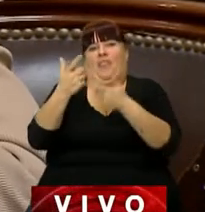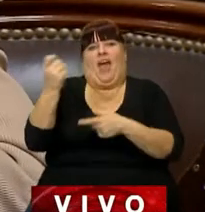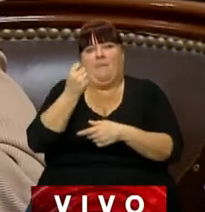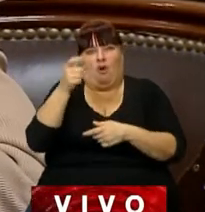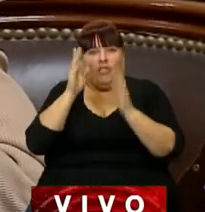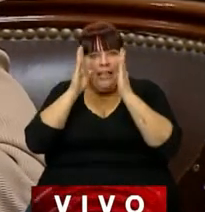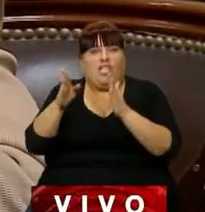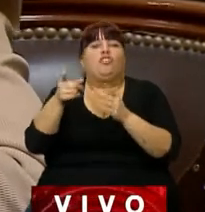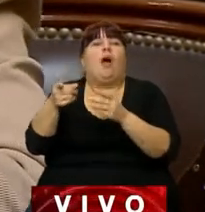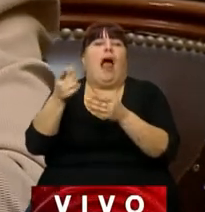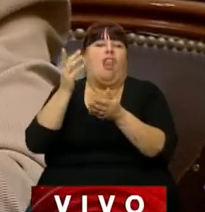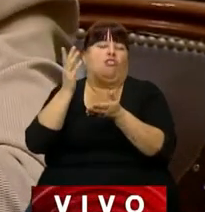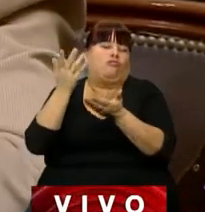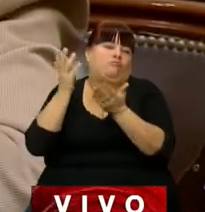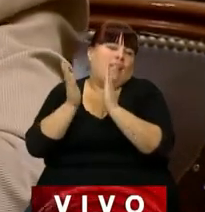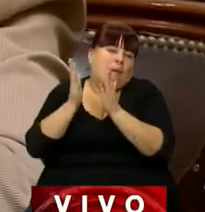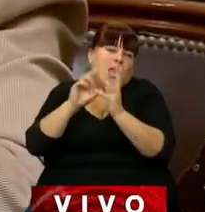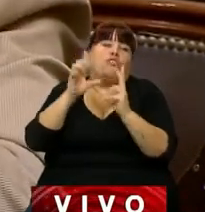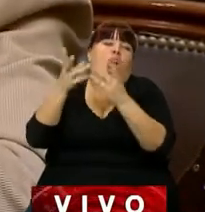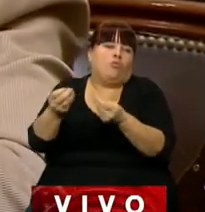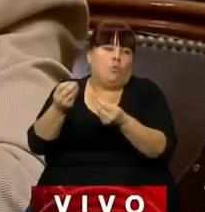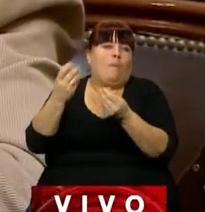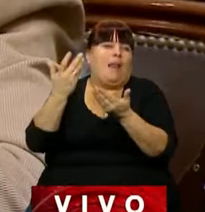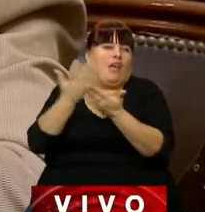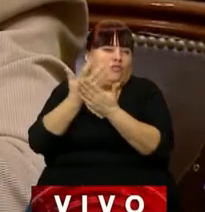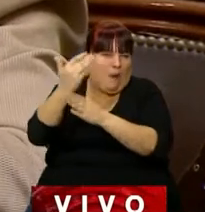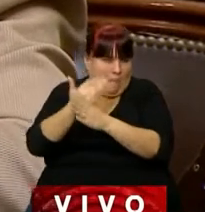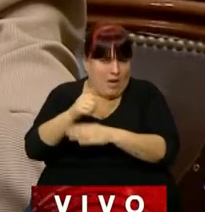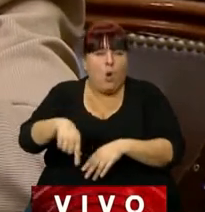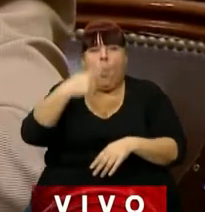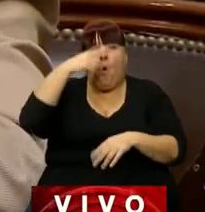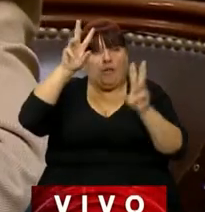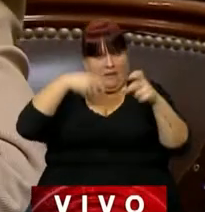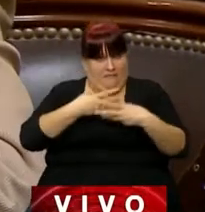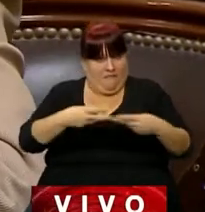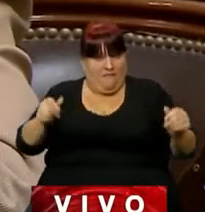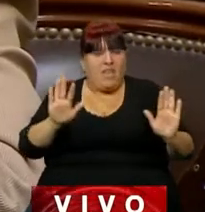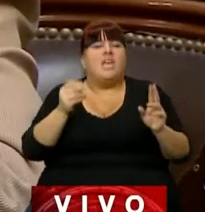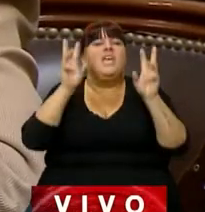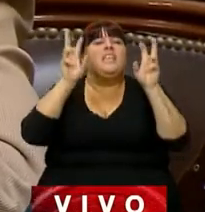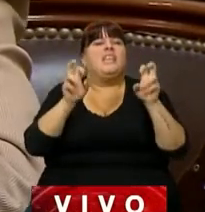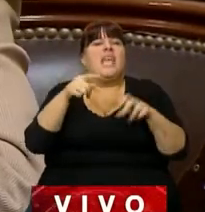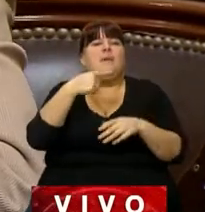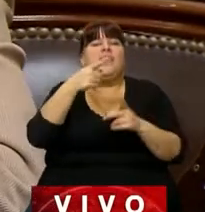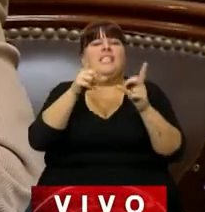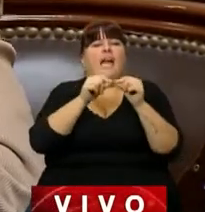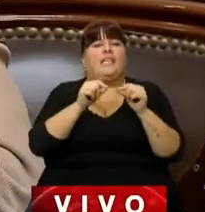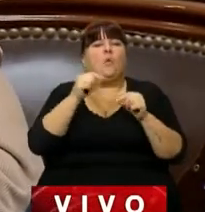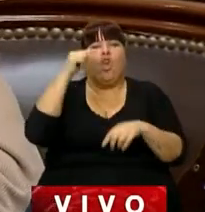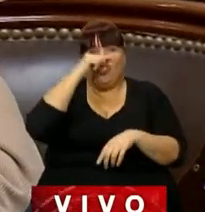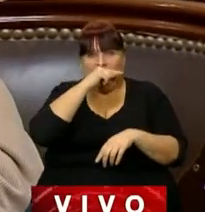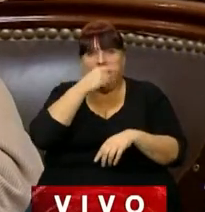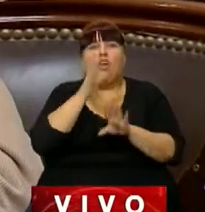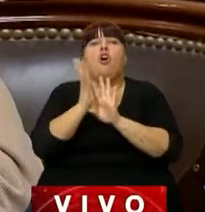importancia que tienen los cuidados paliativos. Y una segunda cuestión, y con esto finalizo, tiene que ver con el tema que indica en el artículo 7